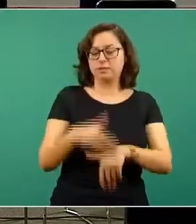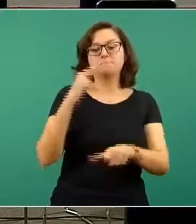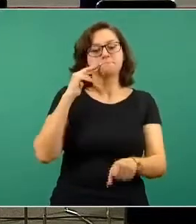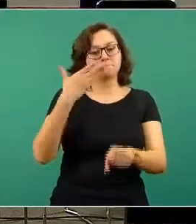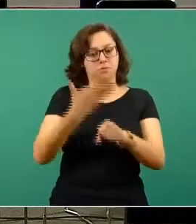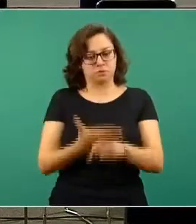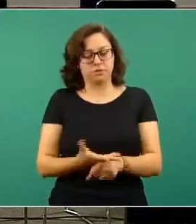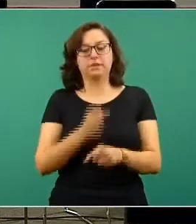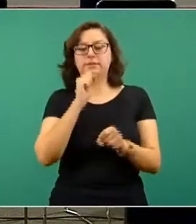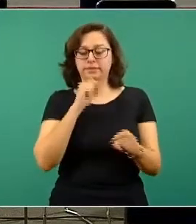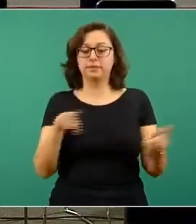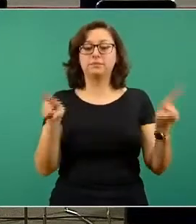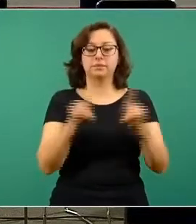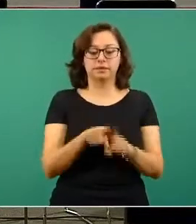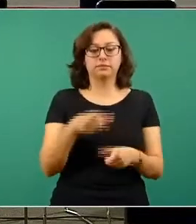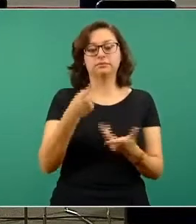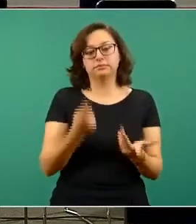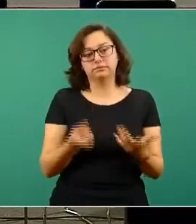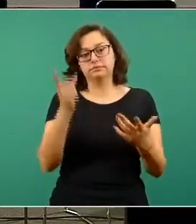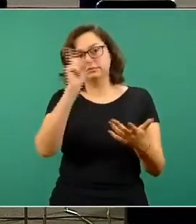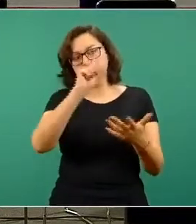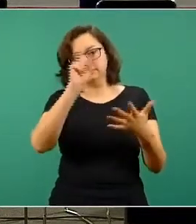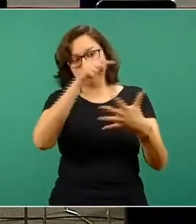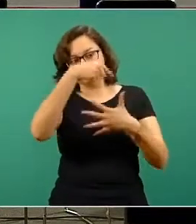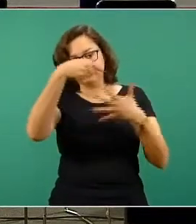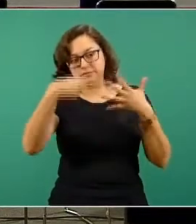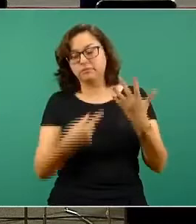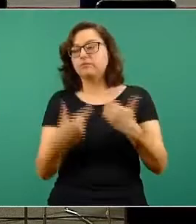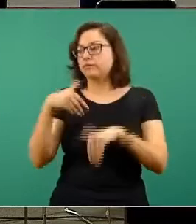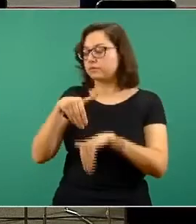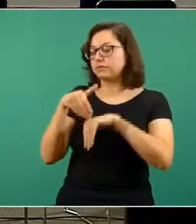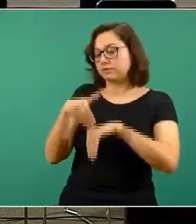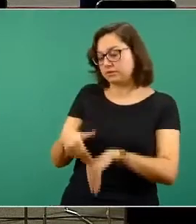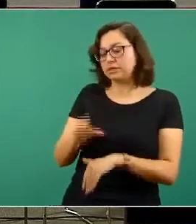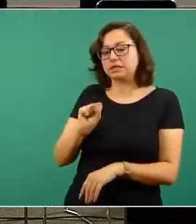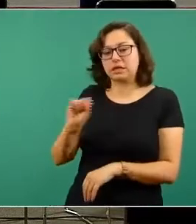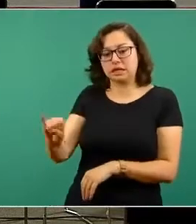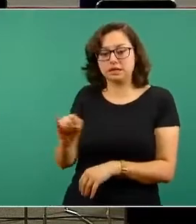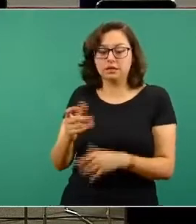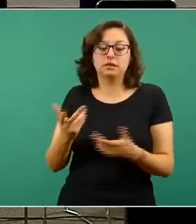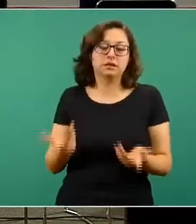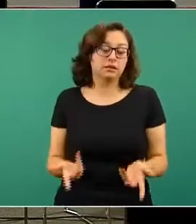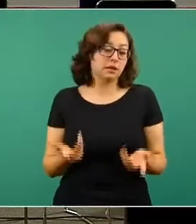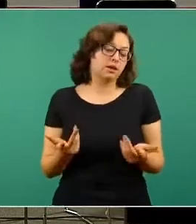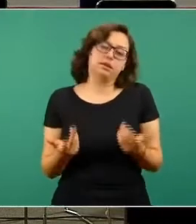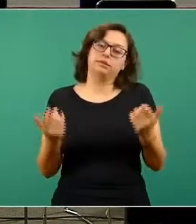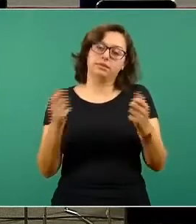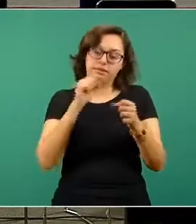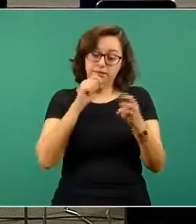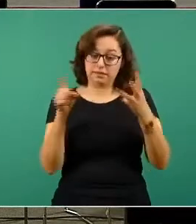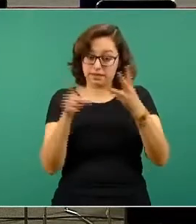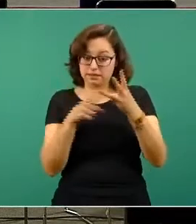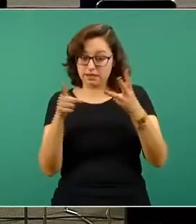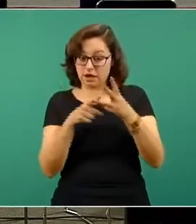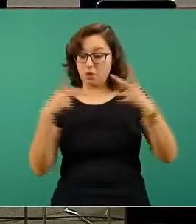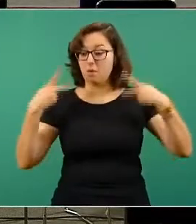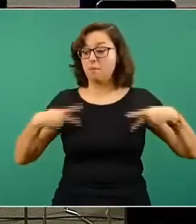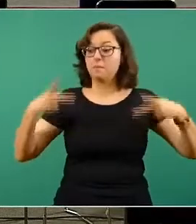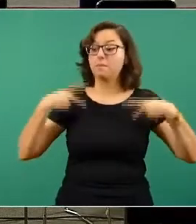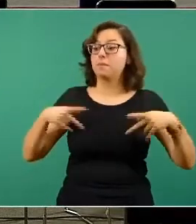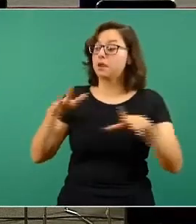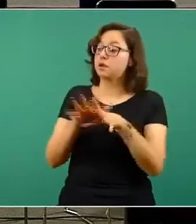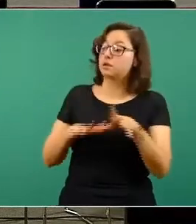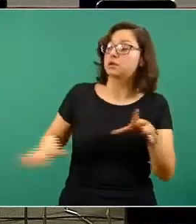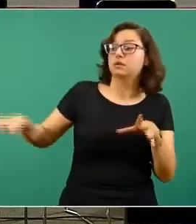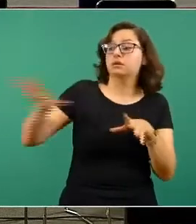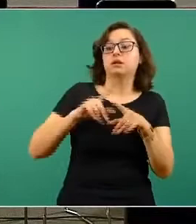al conocer estas recomendaciones, también implementarlas. Para efectos obviamente de la población general y de lo que pudiera suceder en las siguientes